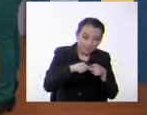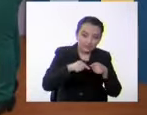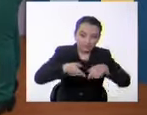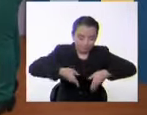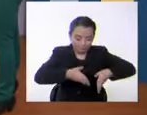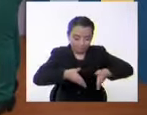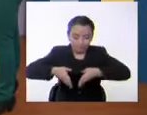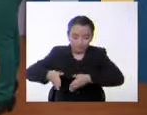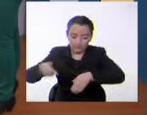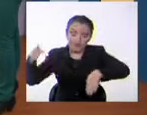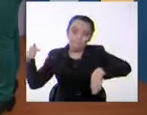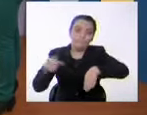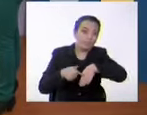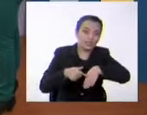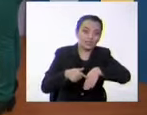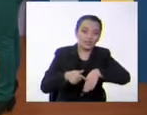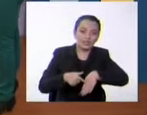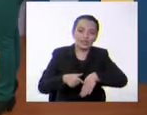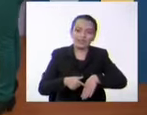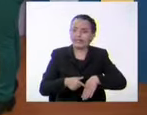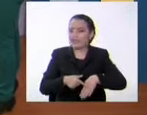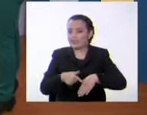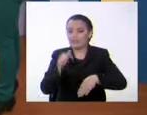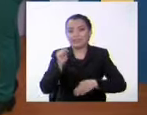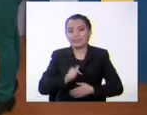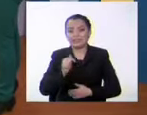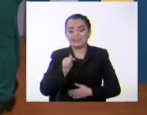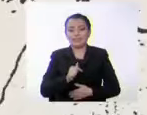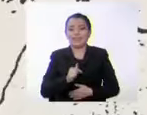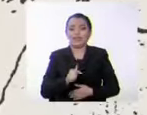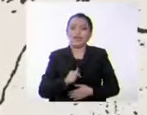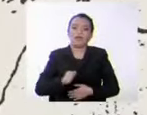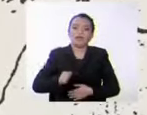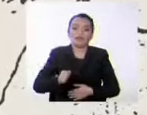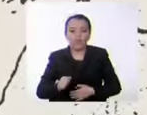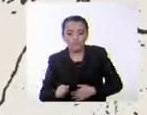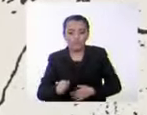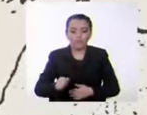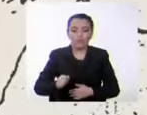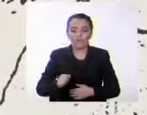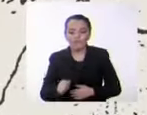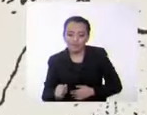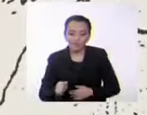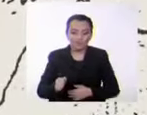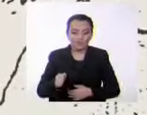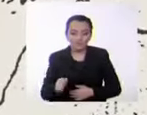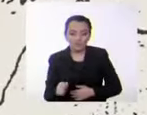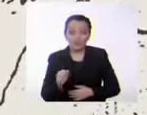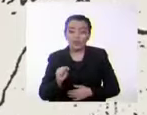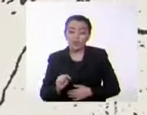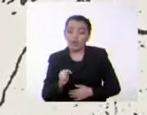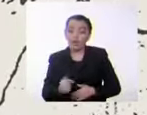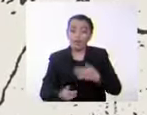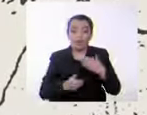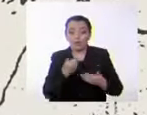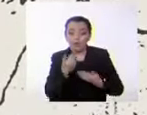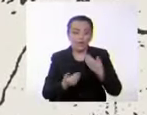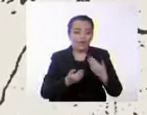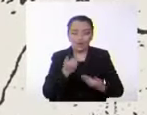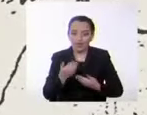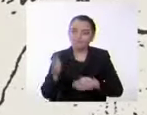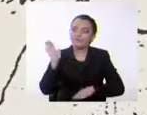quedó lisiado de por vida, ¿verdad? Y es la batalla más mencionada. Decir